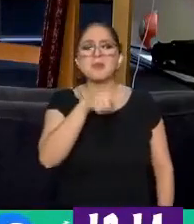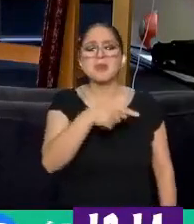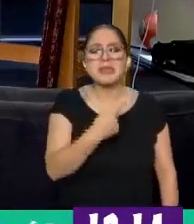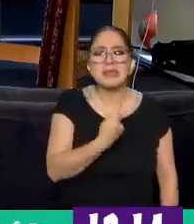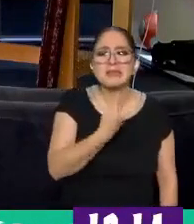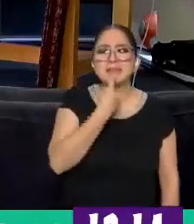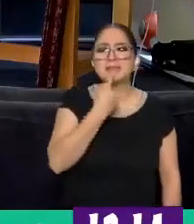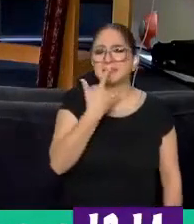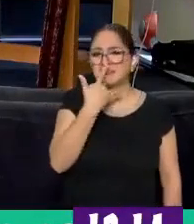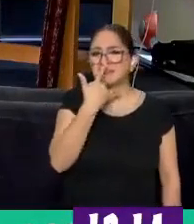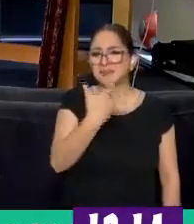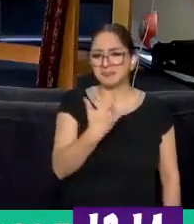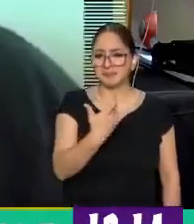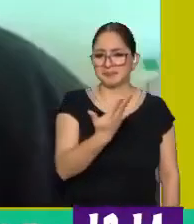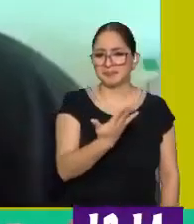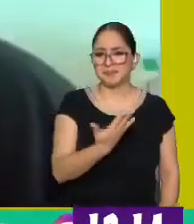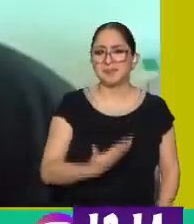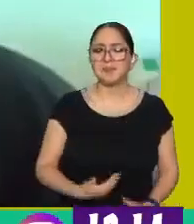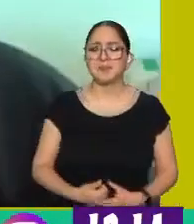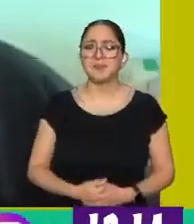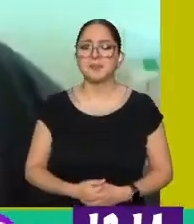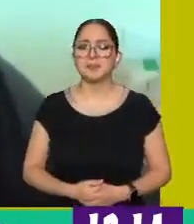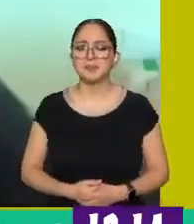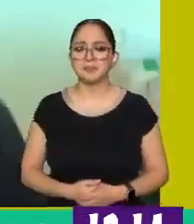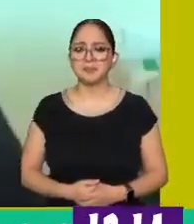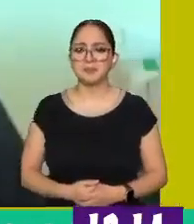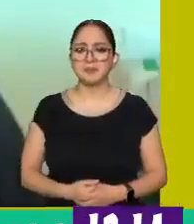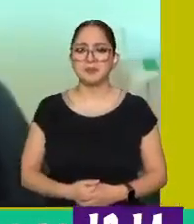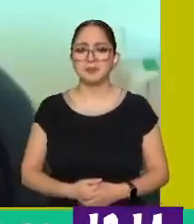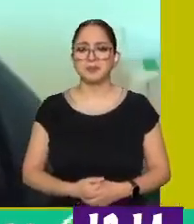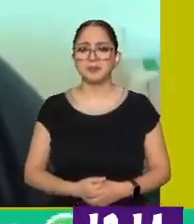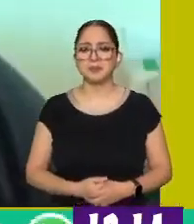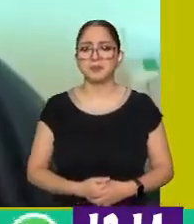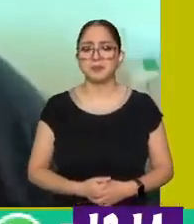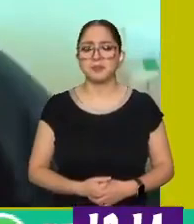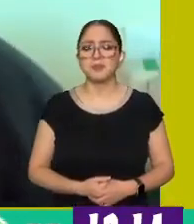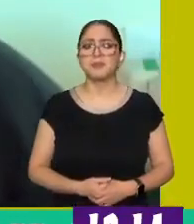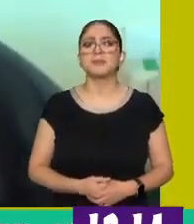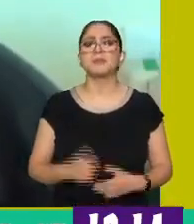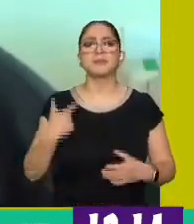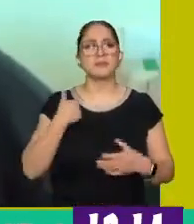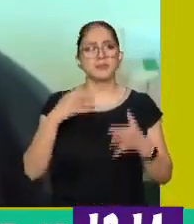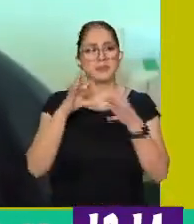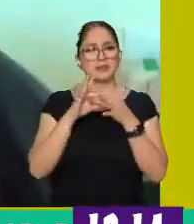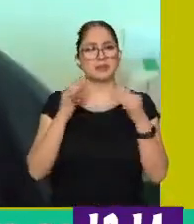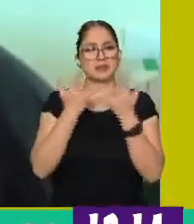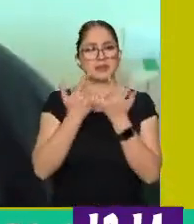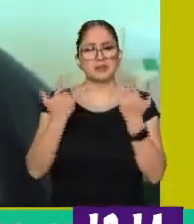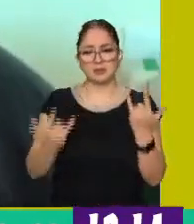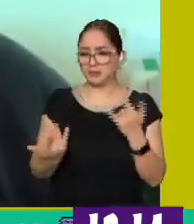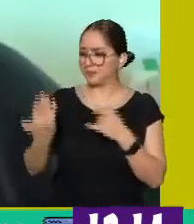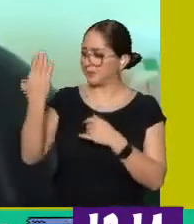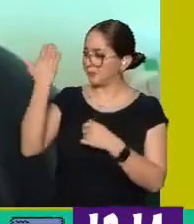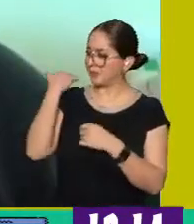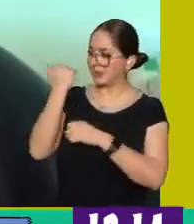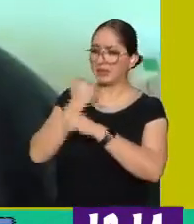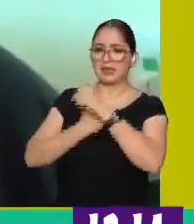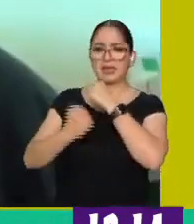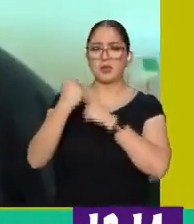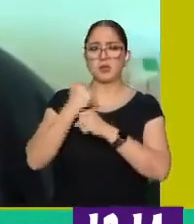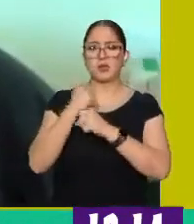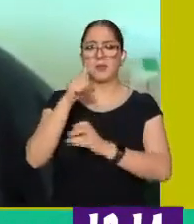eso, señora. Adelante, Rafita. Sí, empezamos con la... Pues, ¿de dónde viene? Con la historia. Resulta que por allá de 1908,